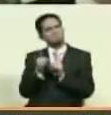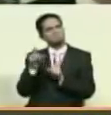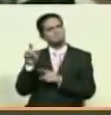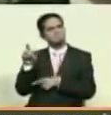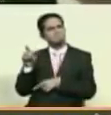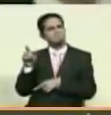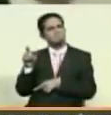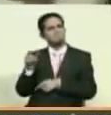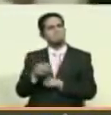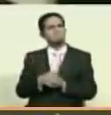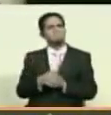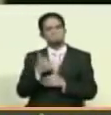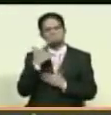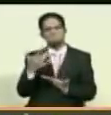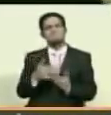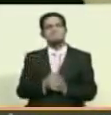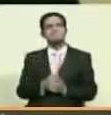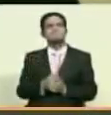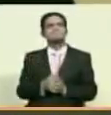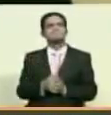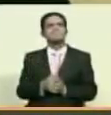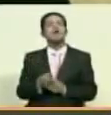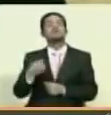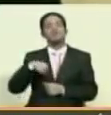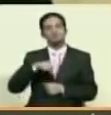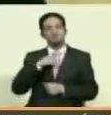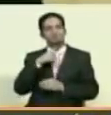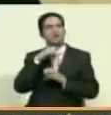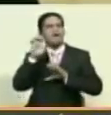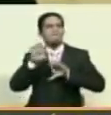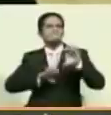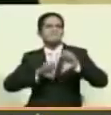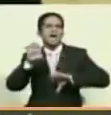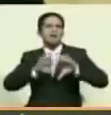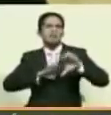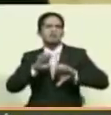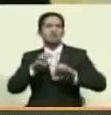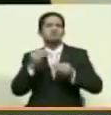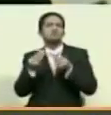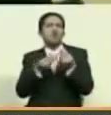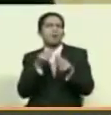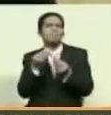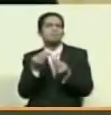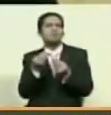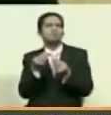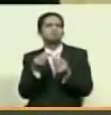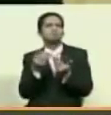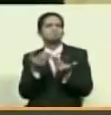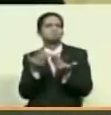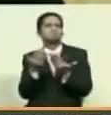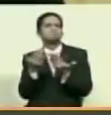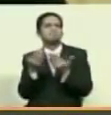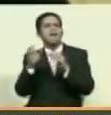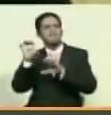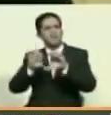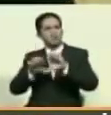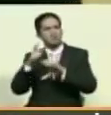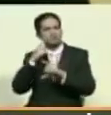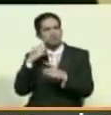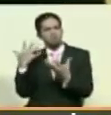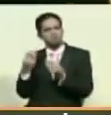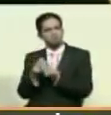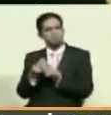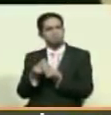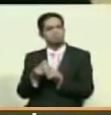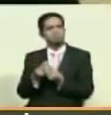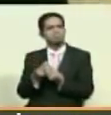¿qué se ha comentado? Precisamente hemos hecho una evaluación de lo que ha sido la relación de la República Bolivariana de Venezuela con esta oficina,